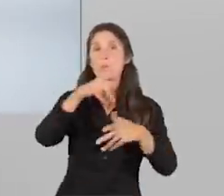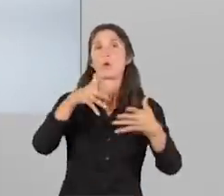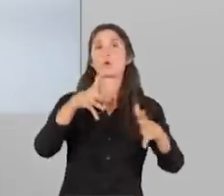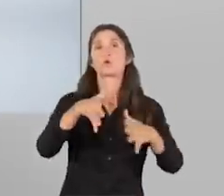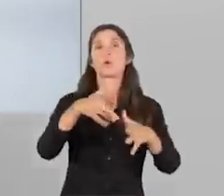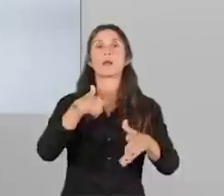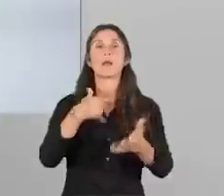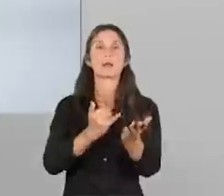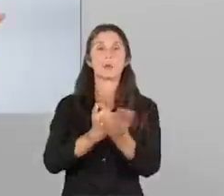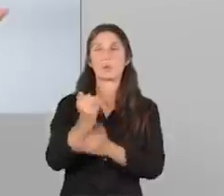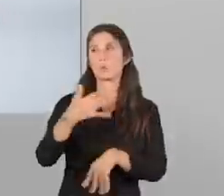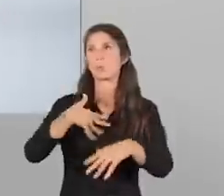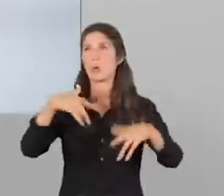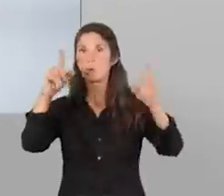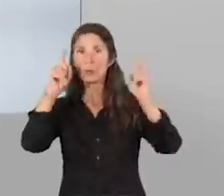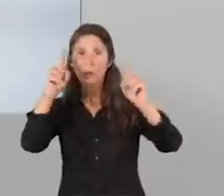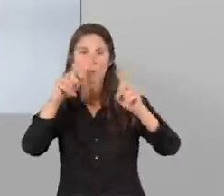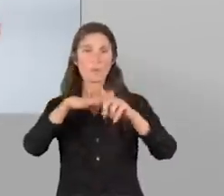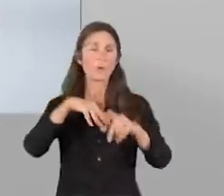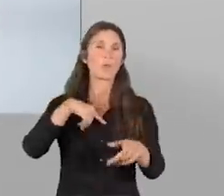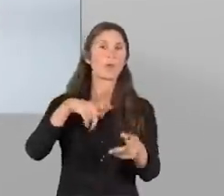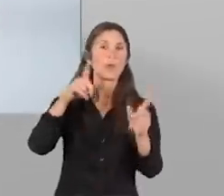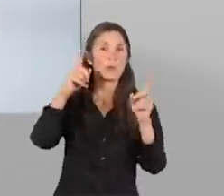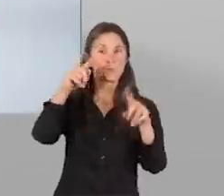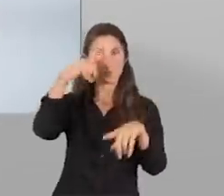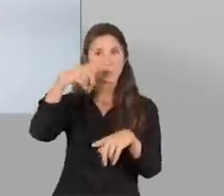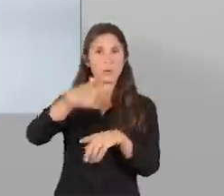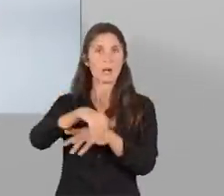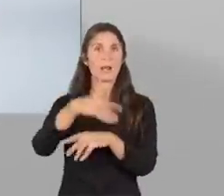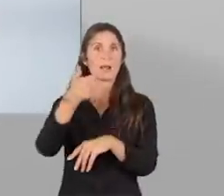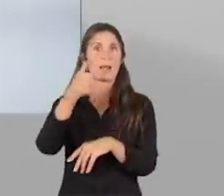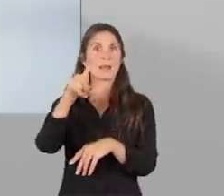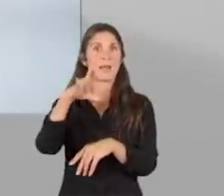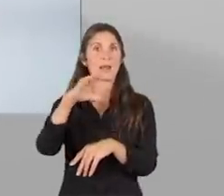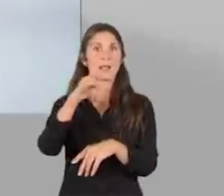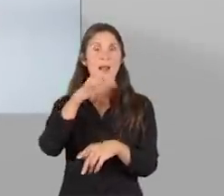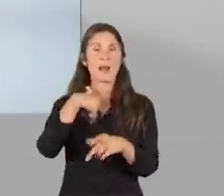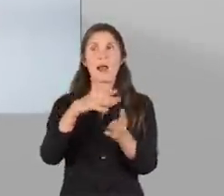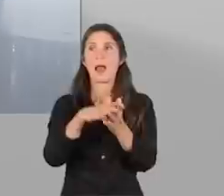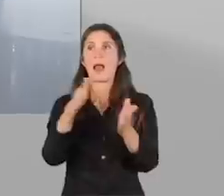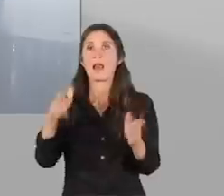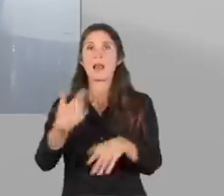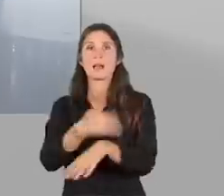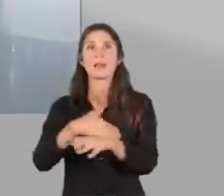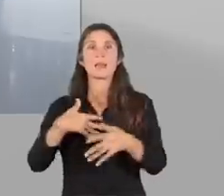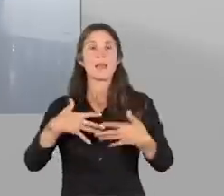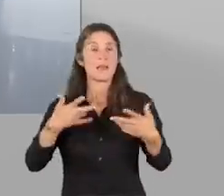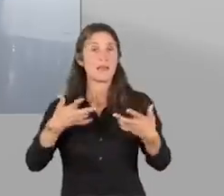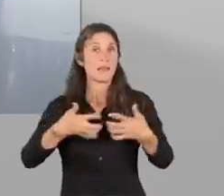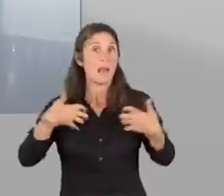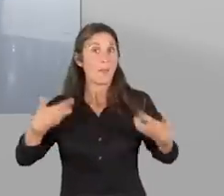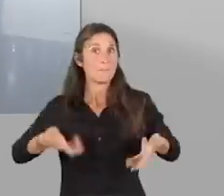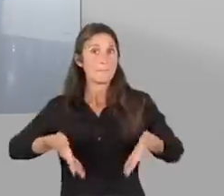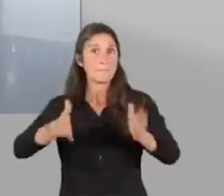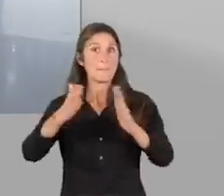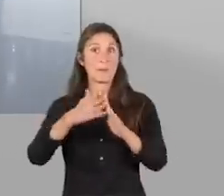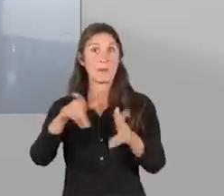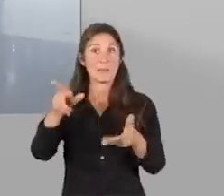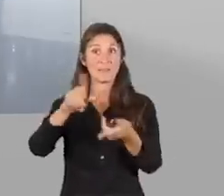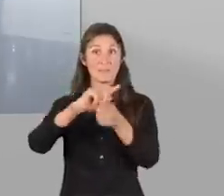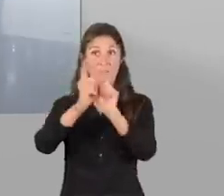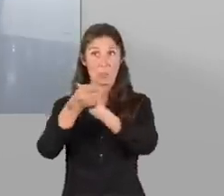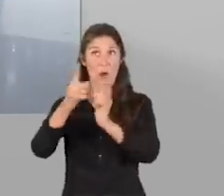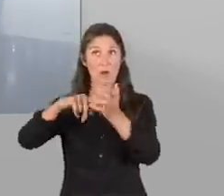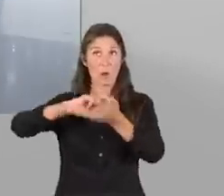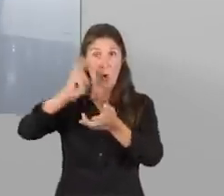educación de cultura en la Calle Alcalá en la calle Al lado de la calle Gran Vía tendríamos para 31 centros de salud es así